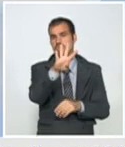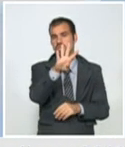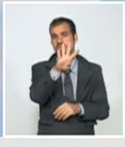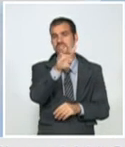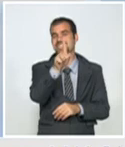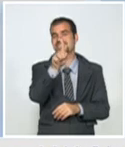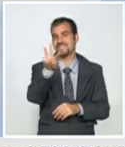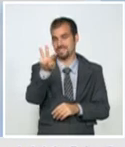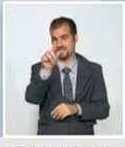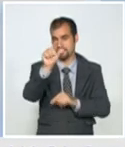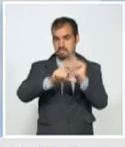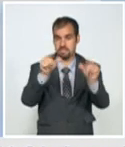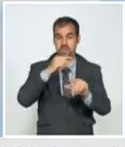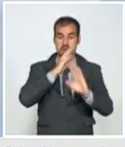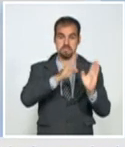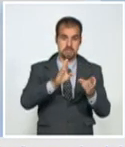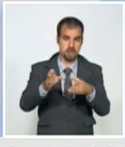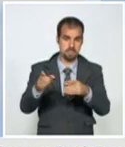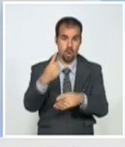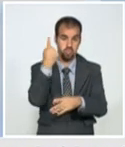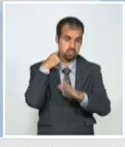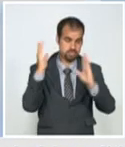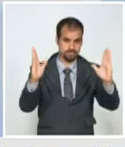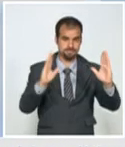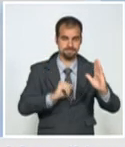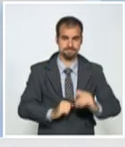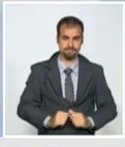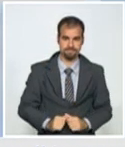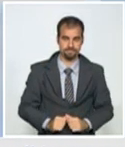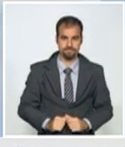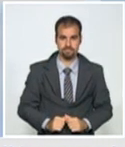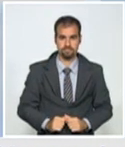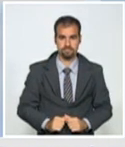413 fallecidos, con una letalidad de